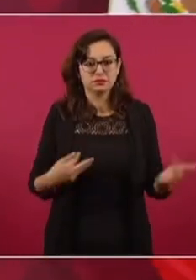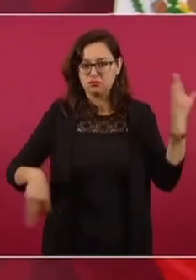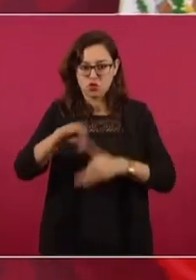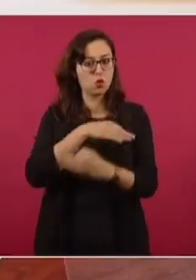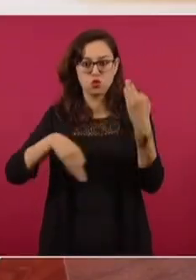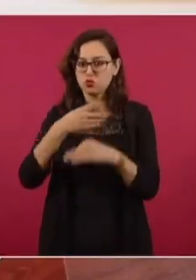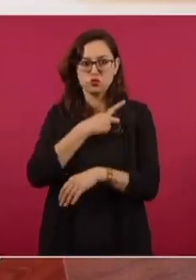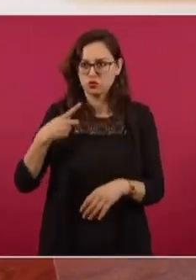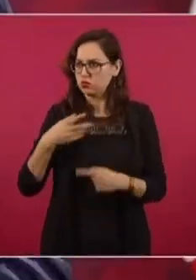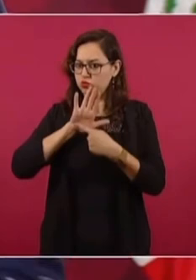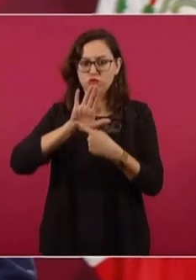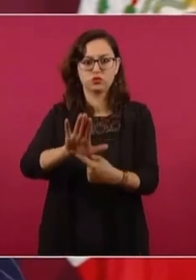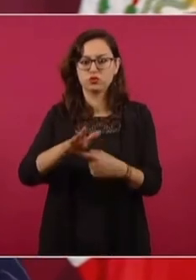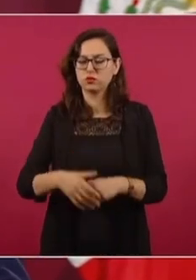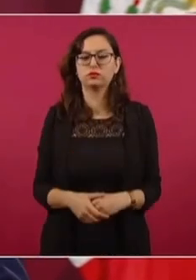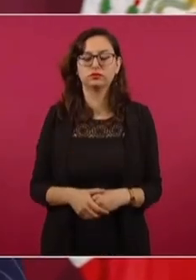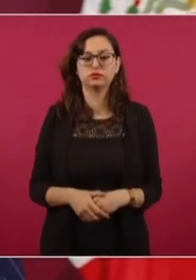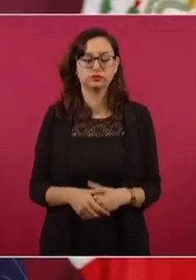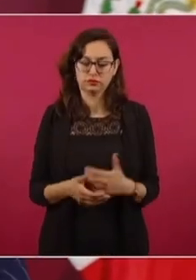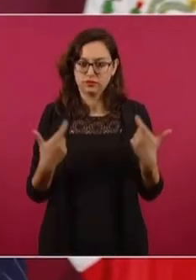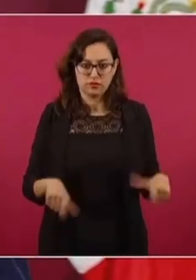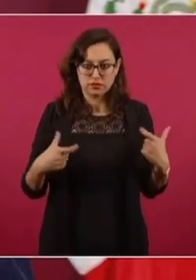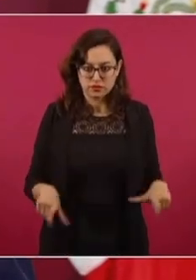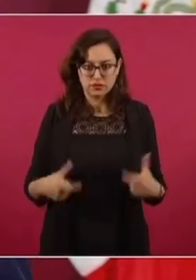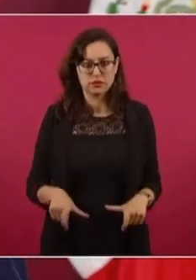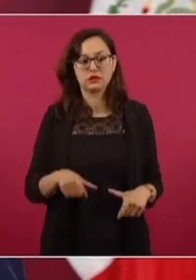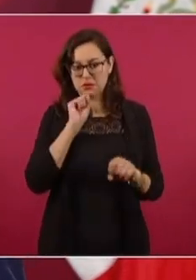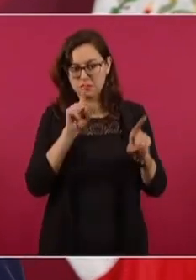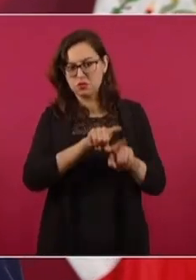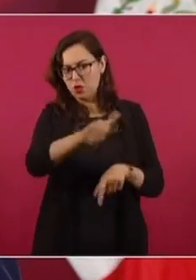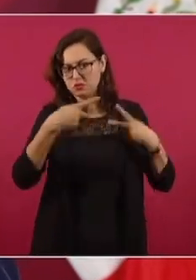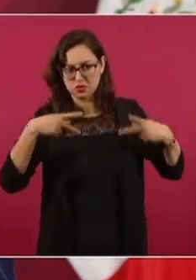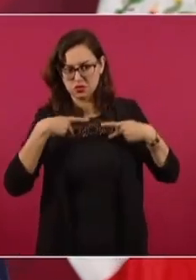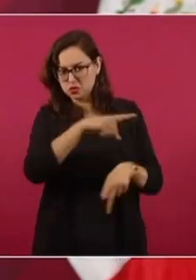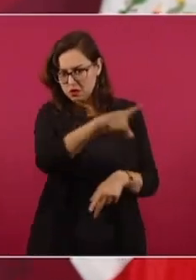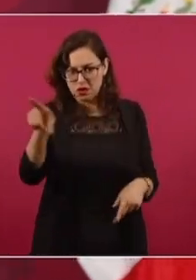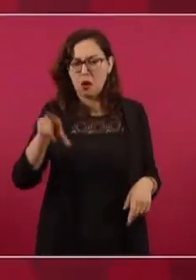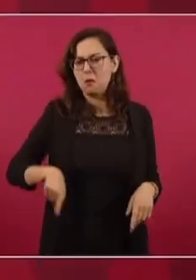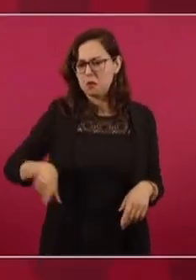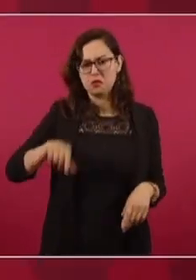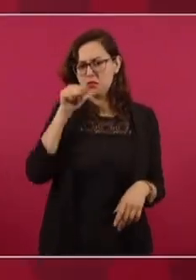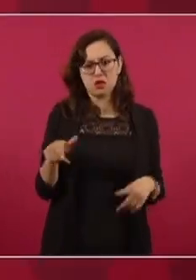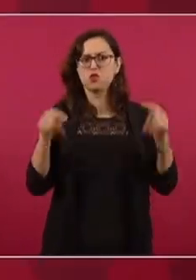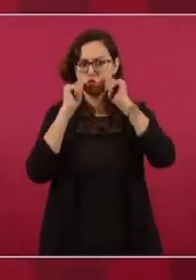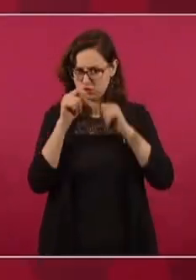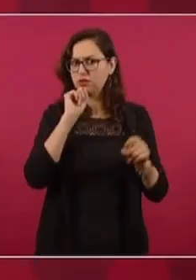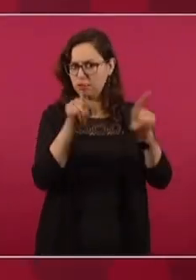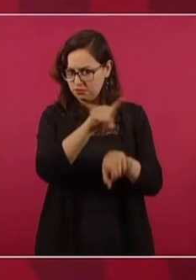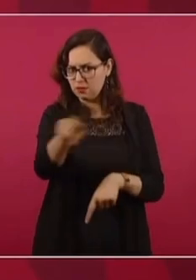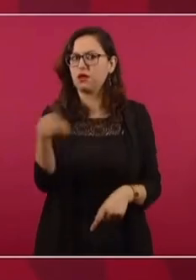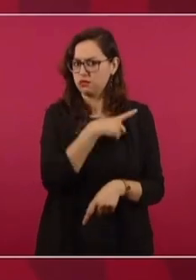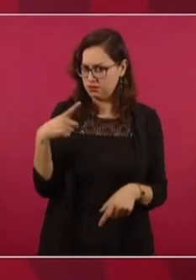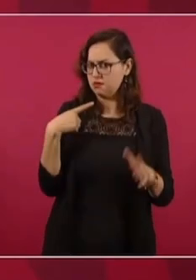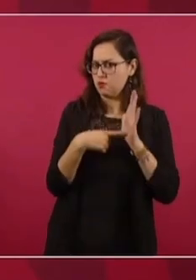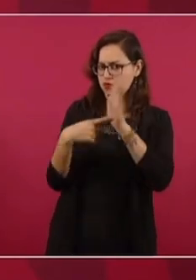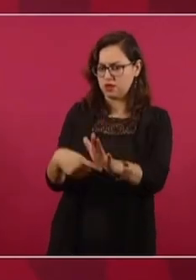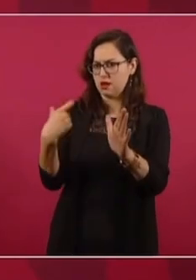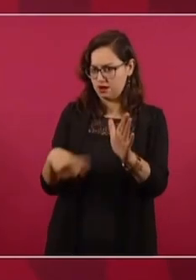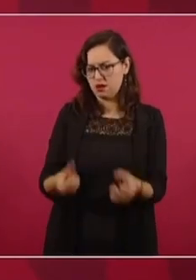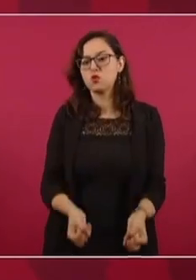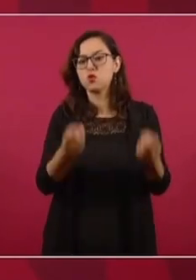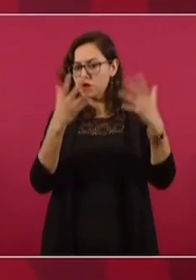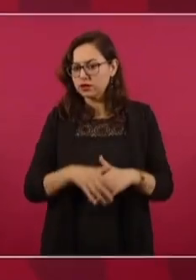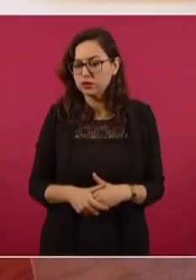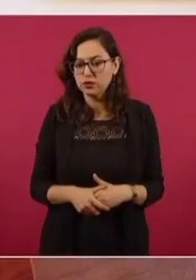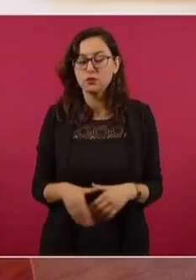cuánto ganamos. Los machuchones y sus voceros, la gente no sabe o no